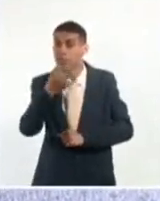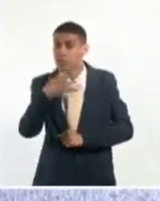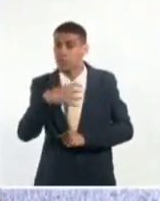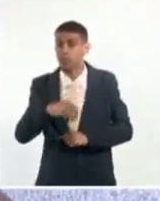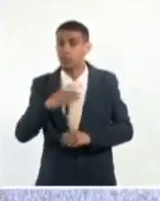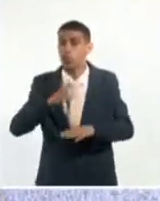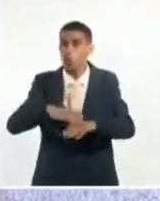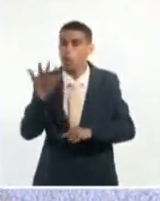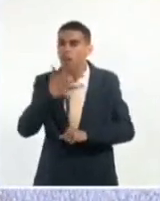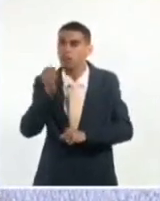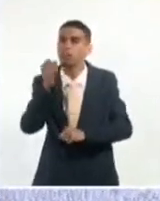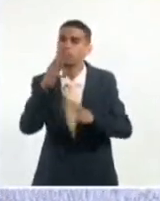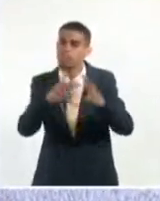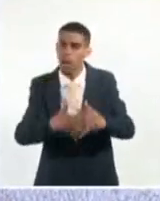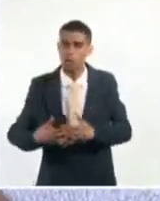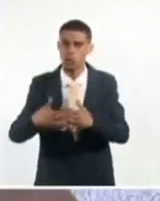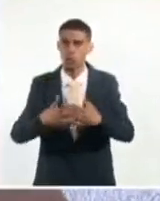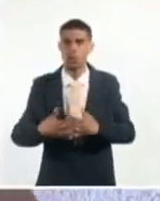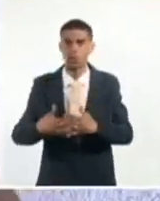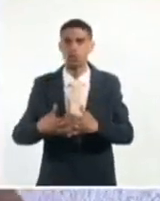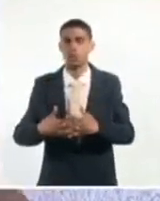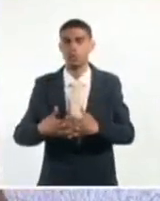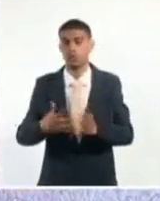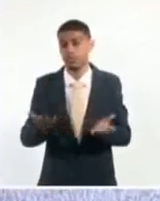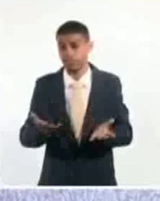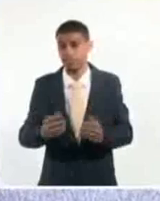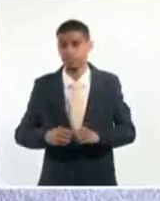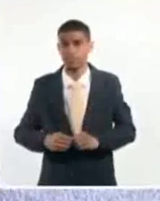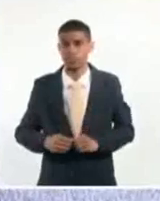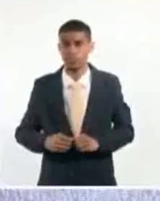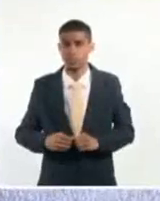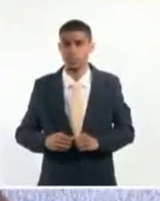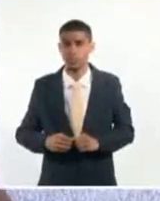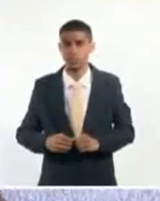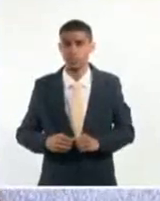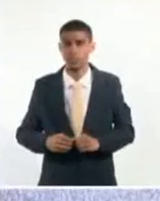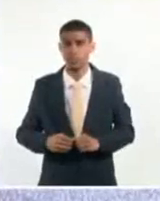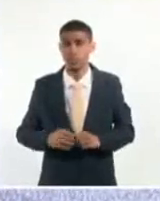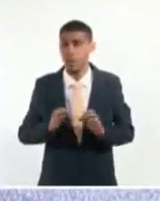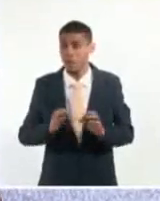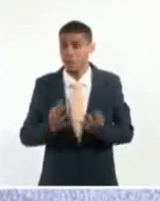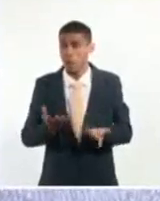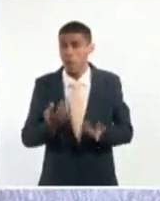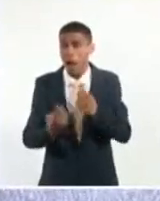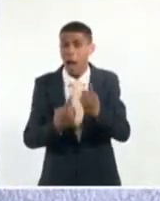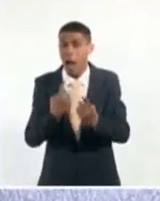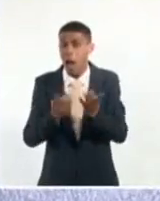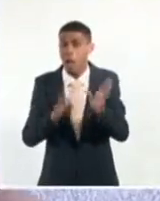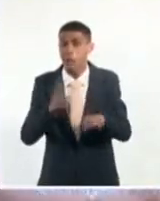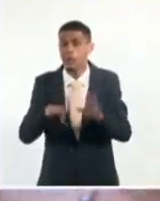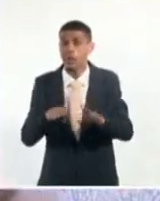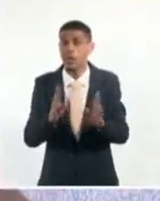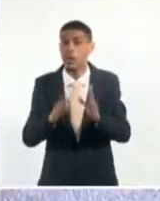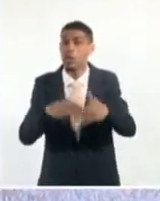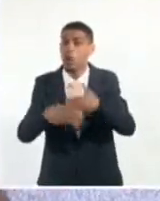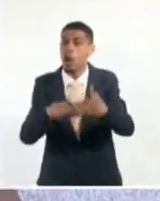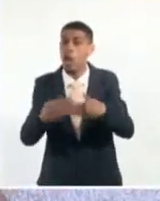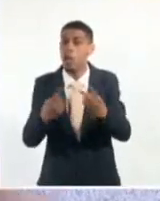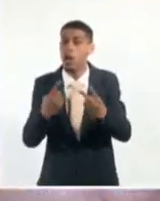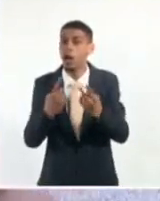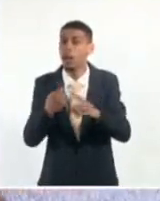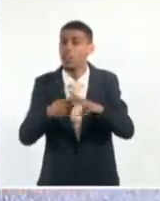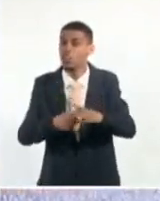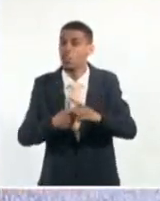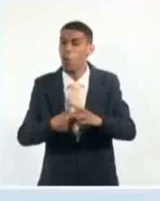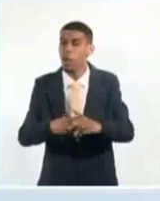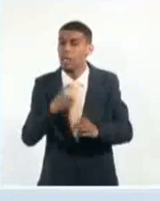buscar una alternativa porque no la hay, es decir, no está la solución a la mano, porque al pueblo le cuesta más, al